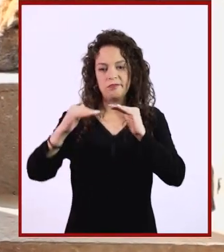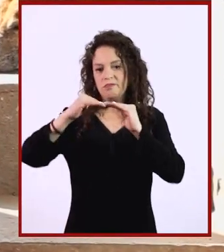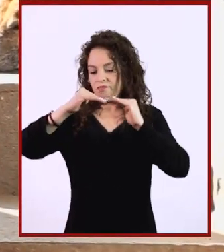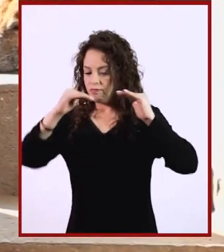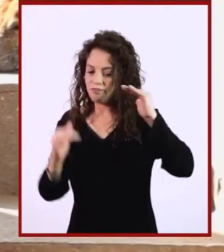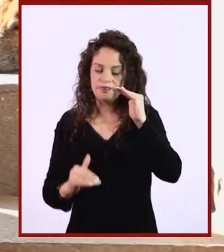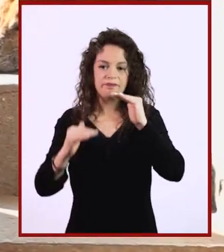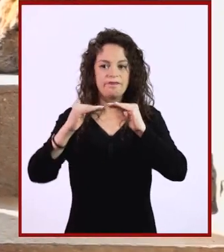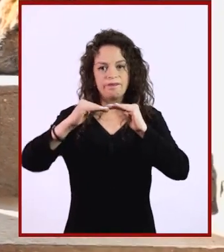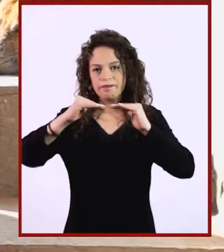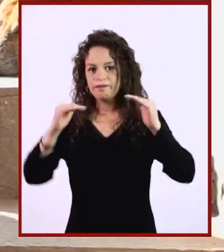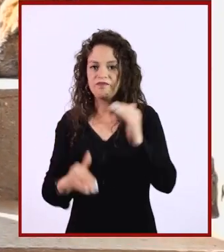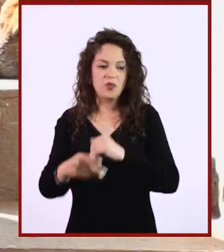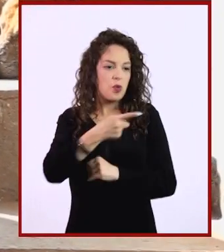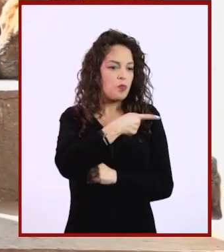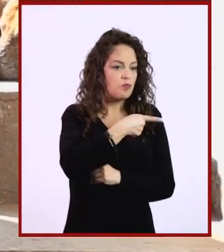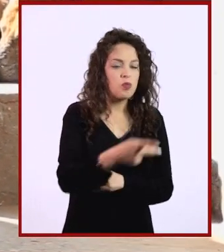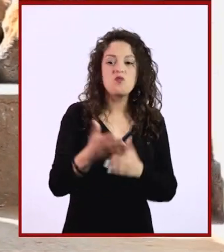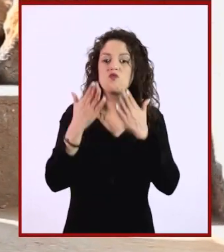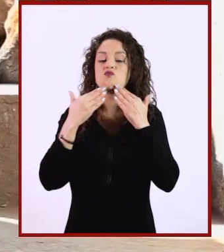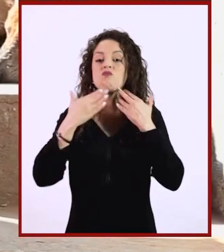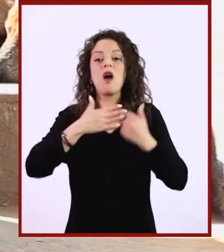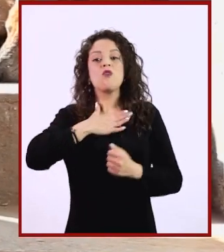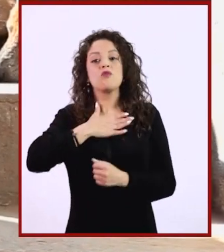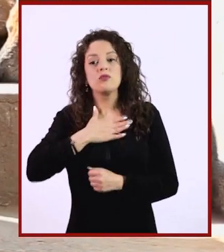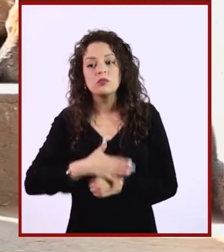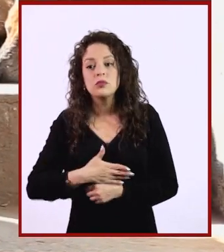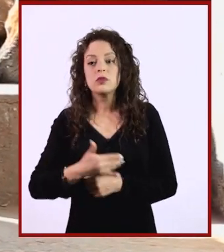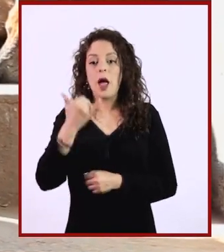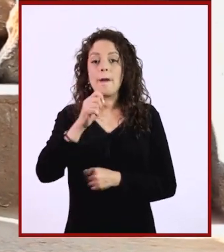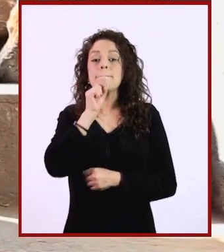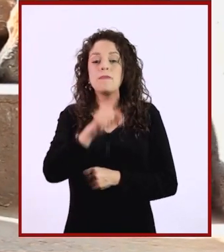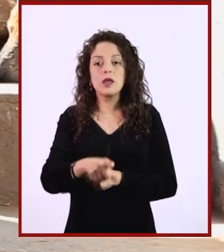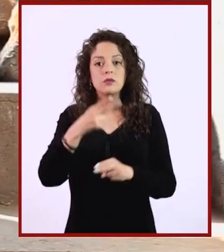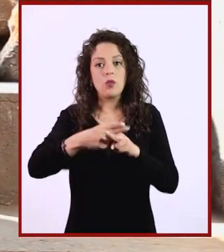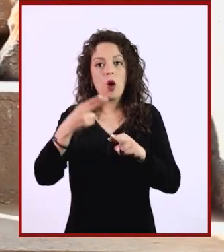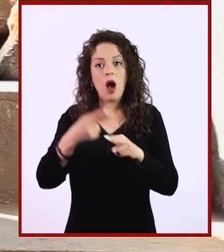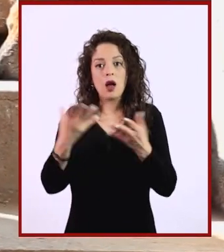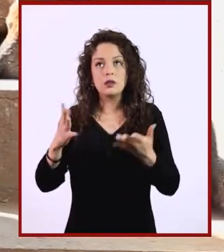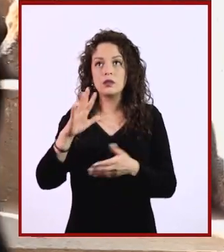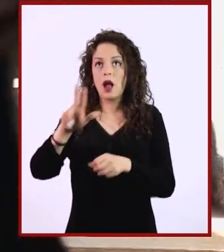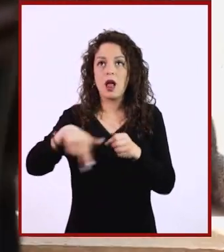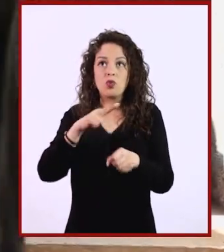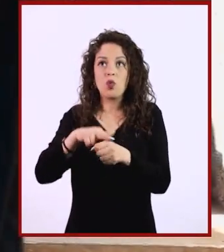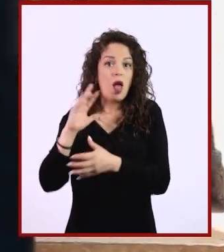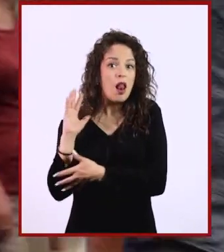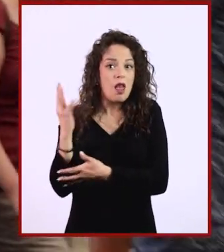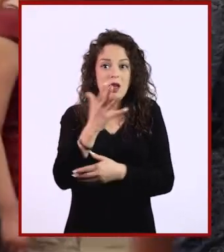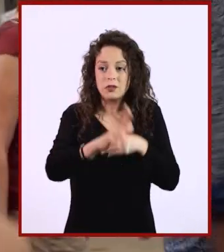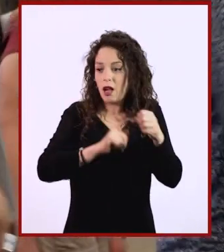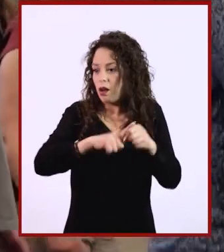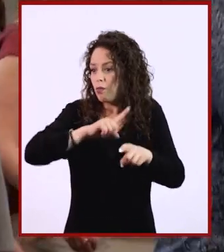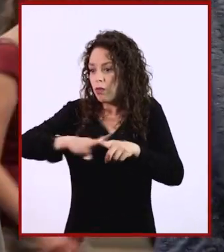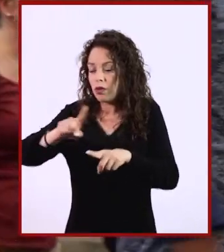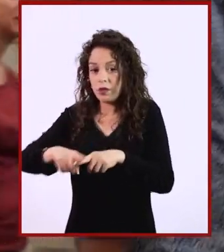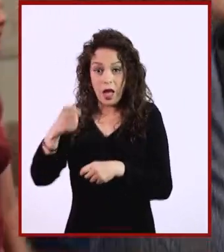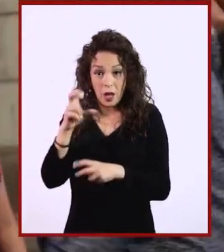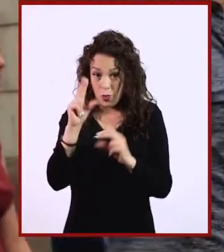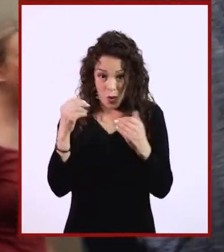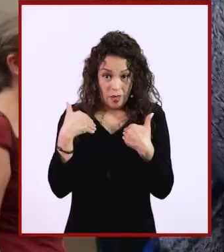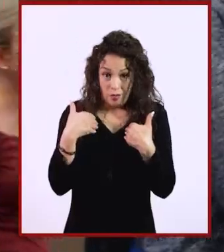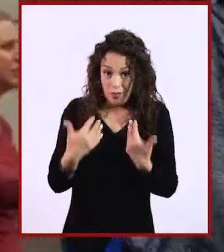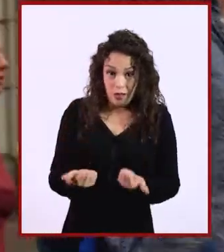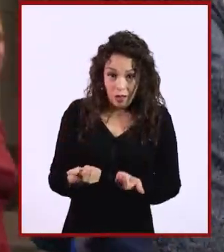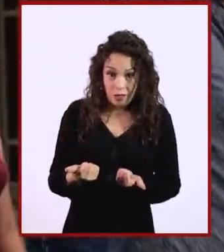con las injusticias, incluso también hacia el medio ambiente, si no somos conscientes de eso, pues todos